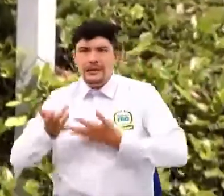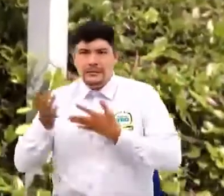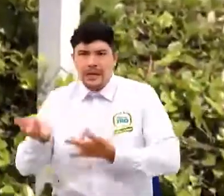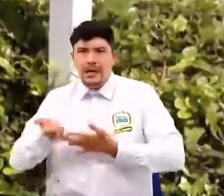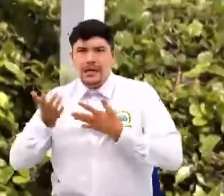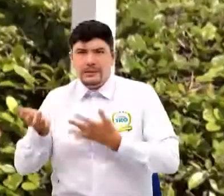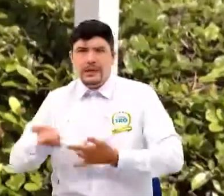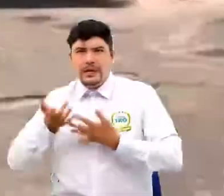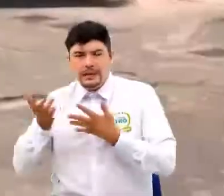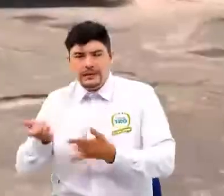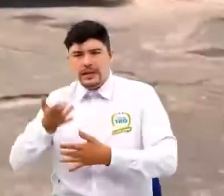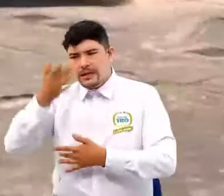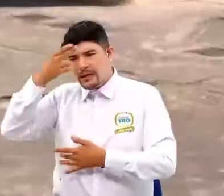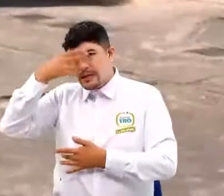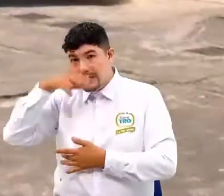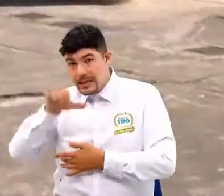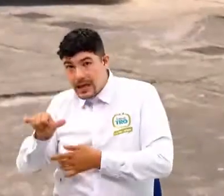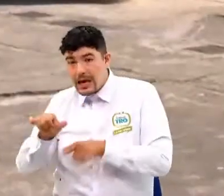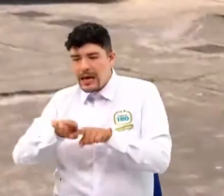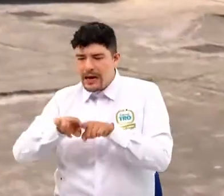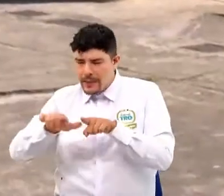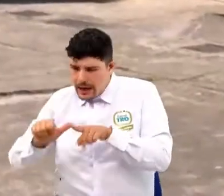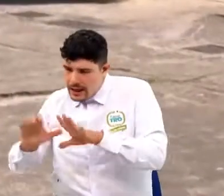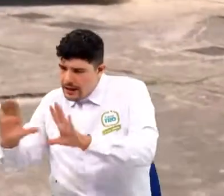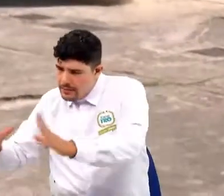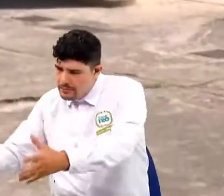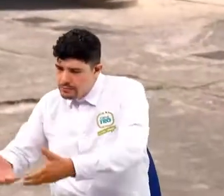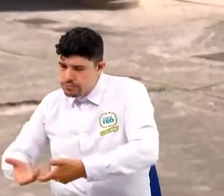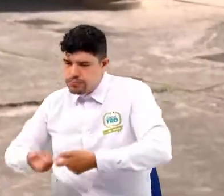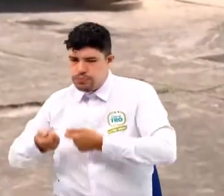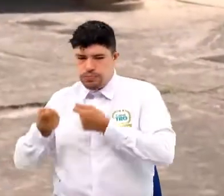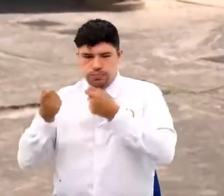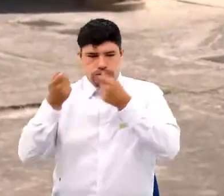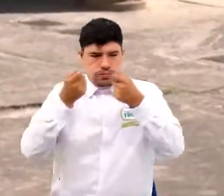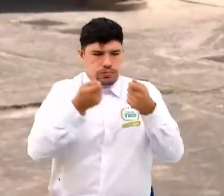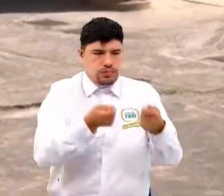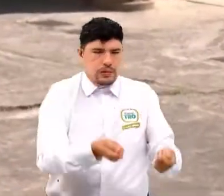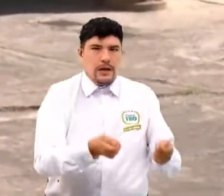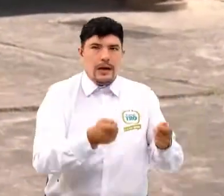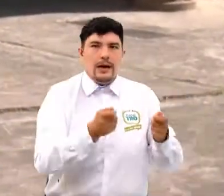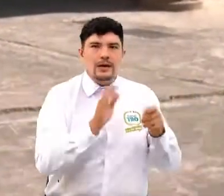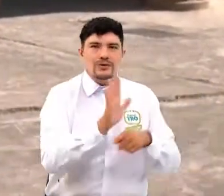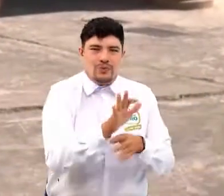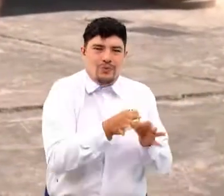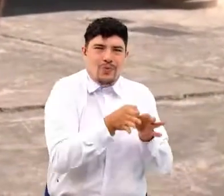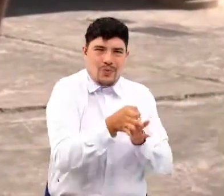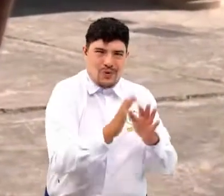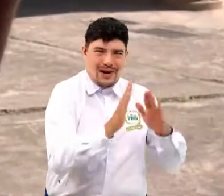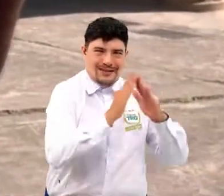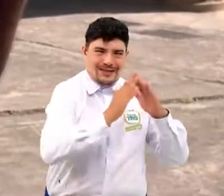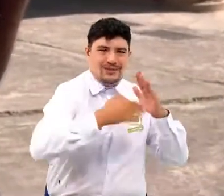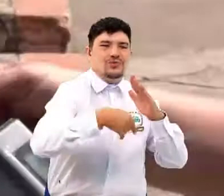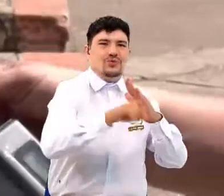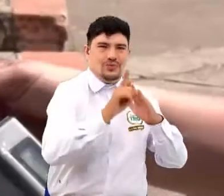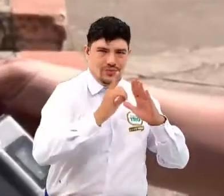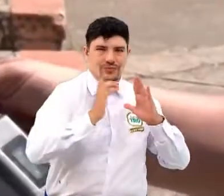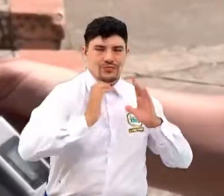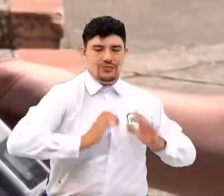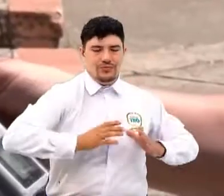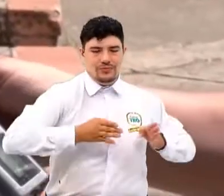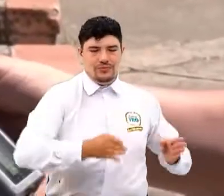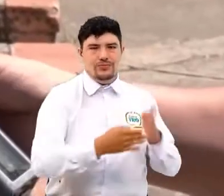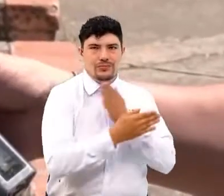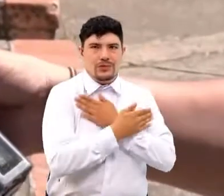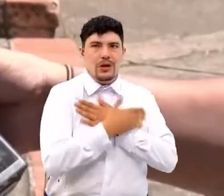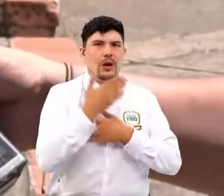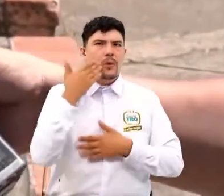de su hija y hermana para poderla llevar hasta su hogar y darle cristiana sepultura. Teníamos programado de que probablemente nos los entregaran en el día